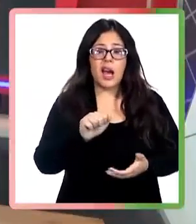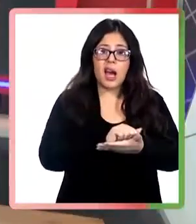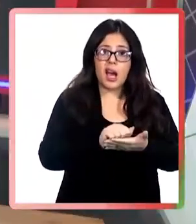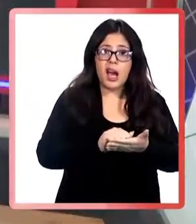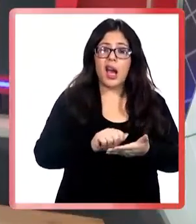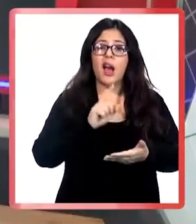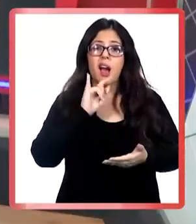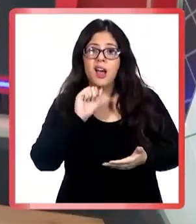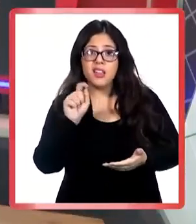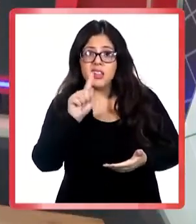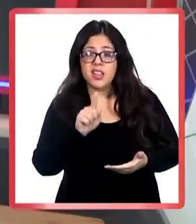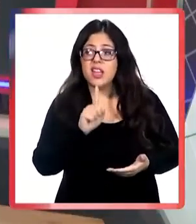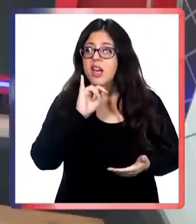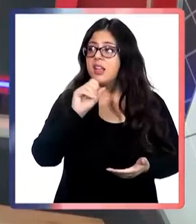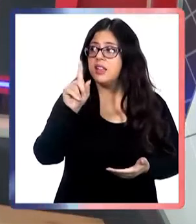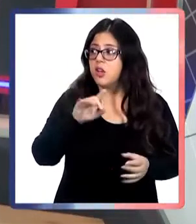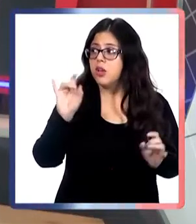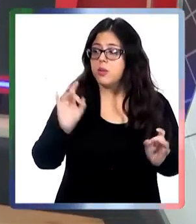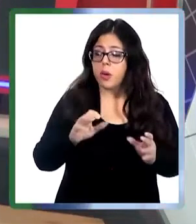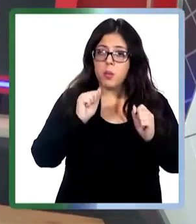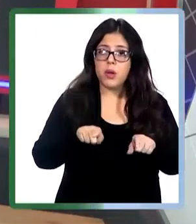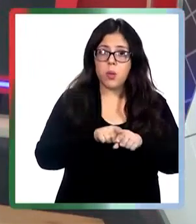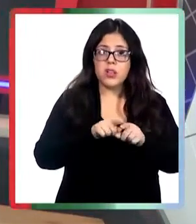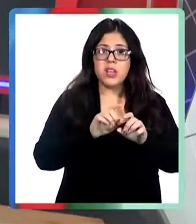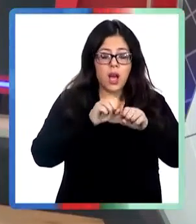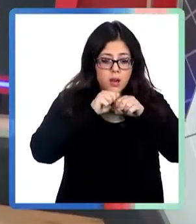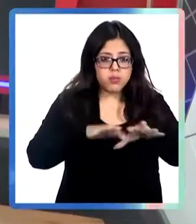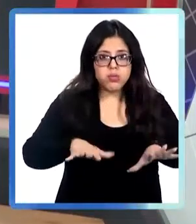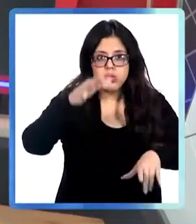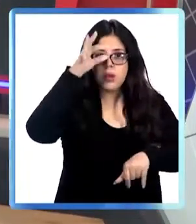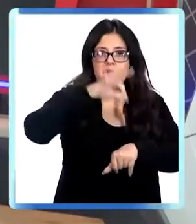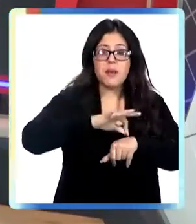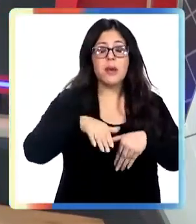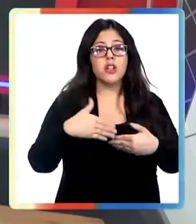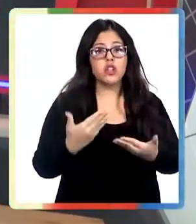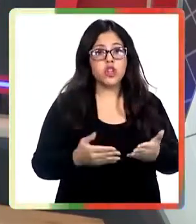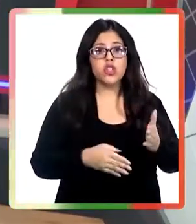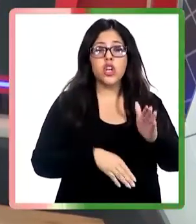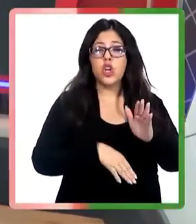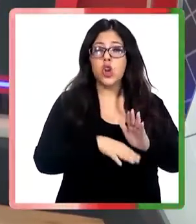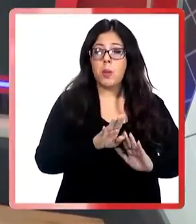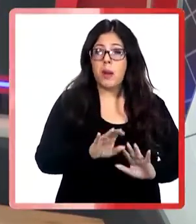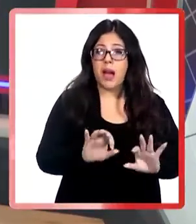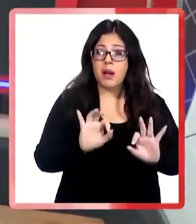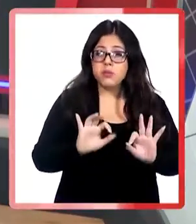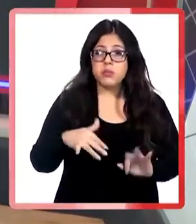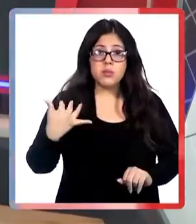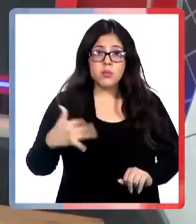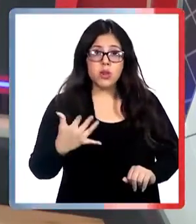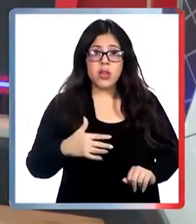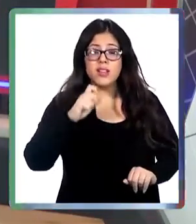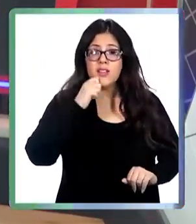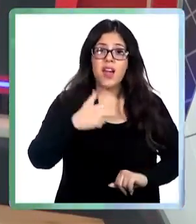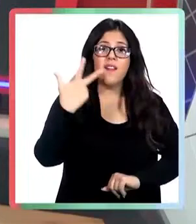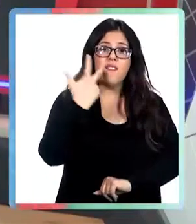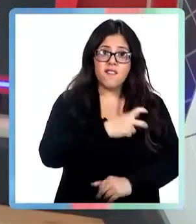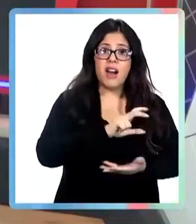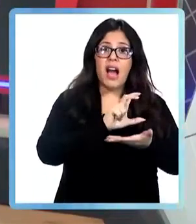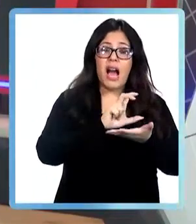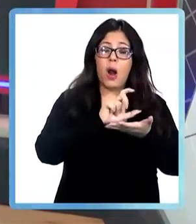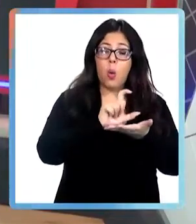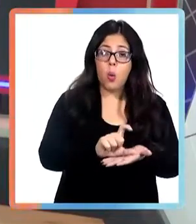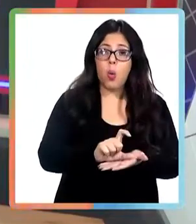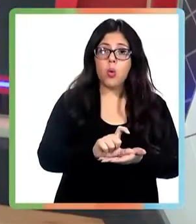que puedan perfectamente transmitirle la infección. Entonces, por eso la medida más costo efectiva es la vacunación en